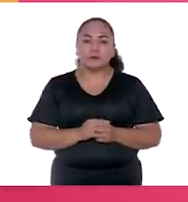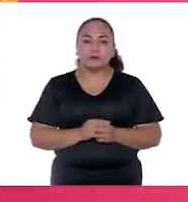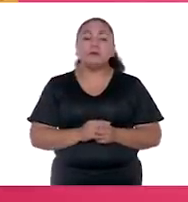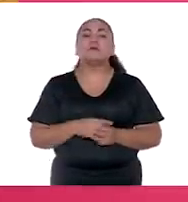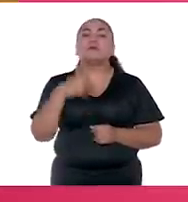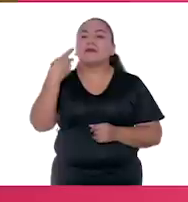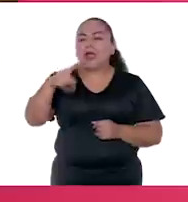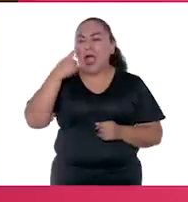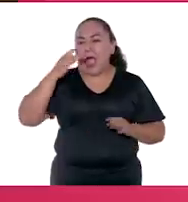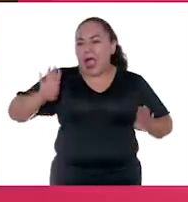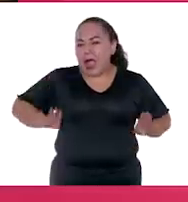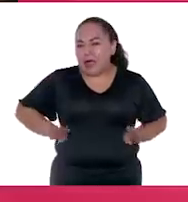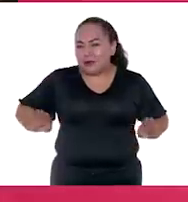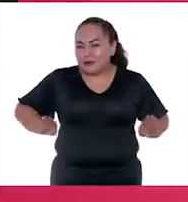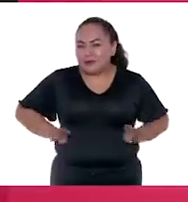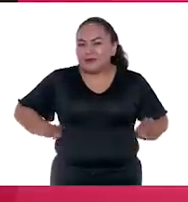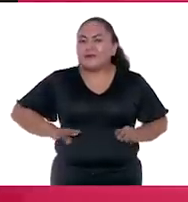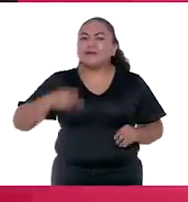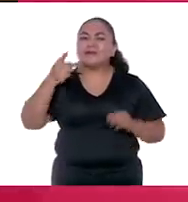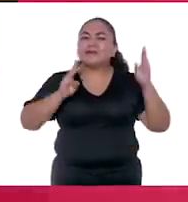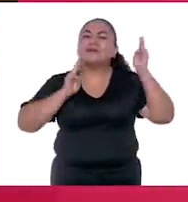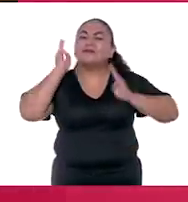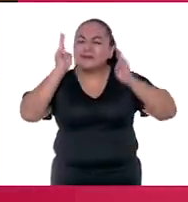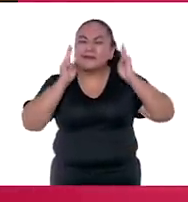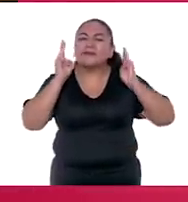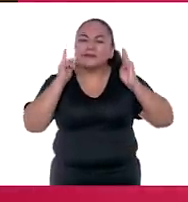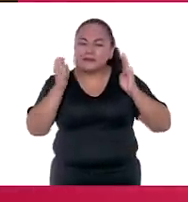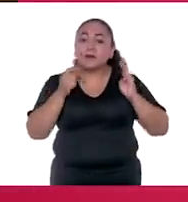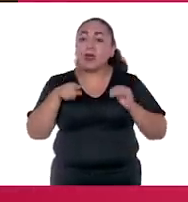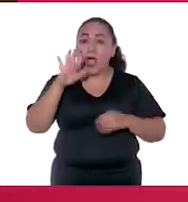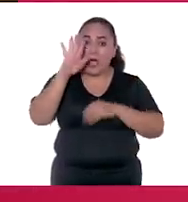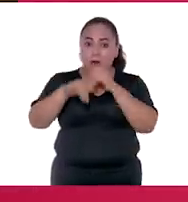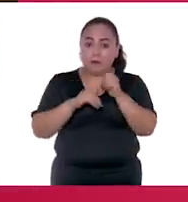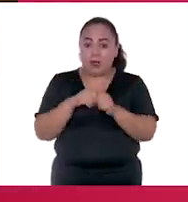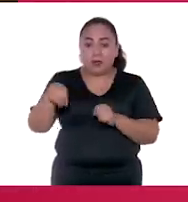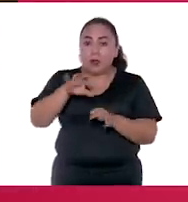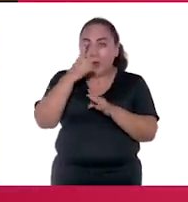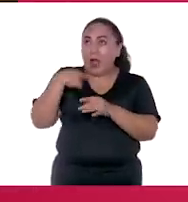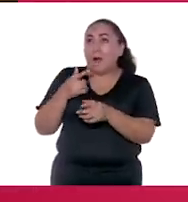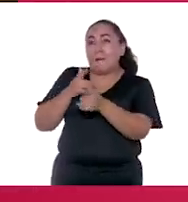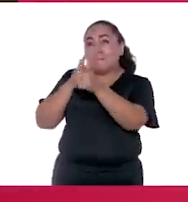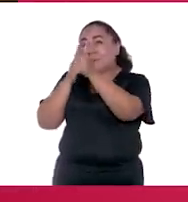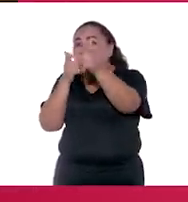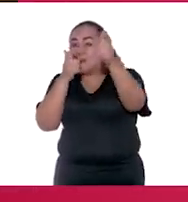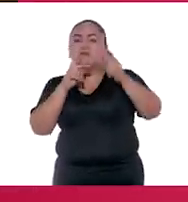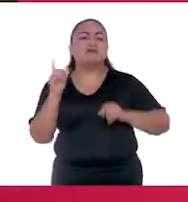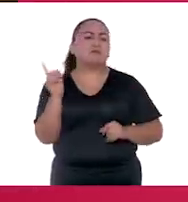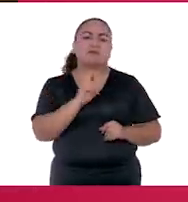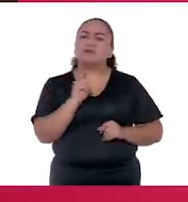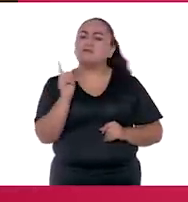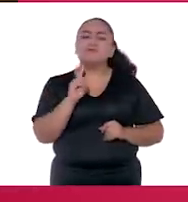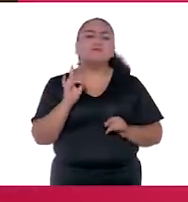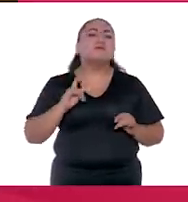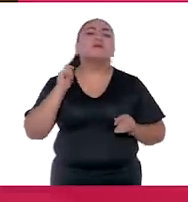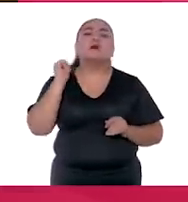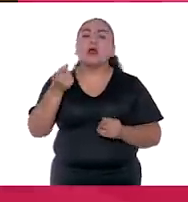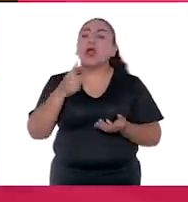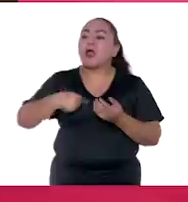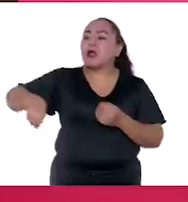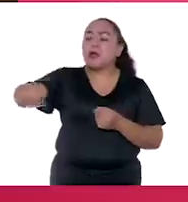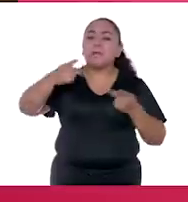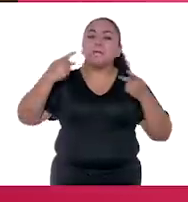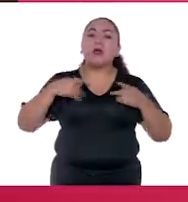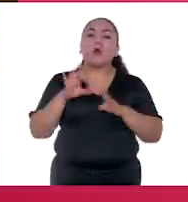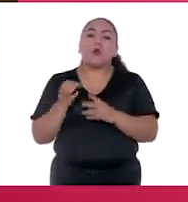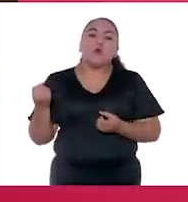Una de las cosas buenas que tiene este museo es que no cazan las aves para disecarlas, sino que las obtienen por medio de donaciones